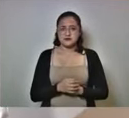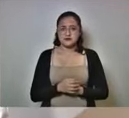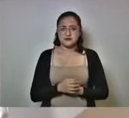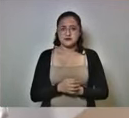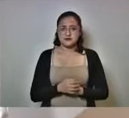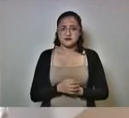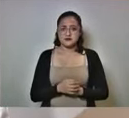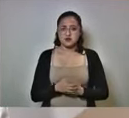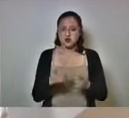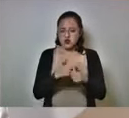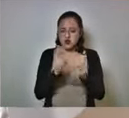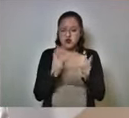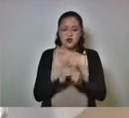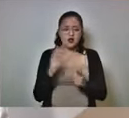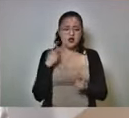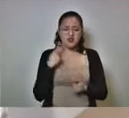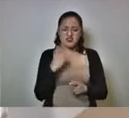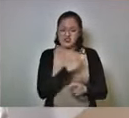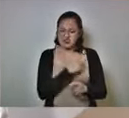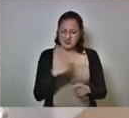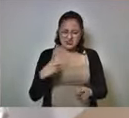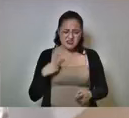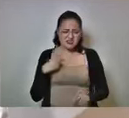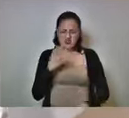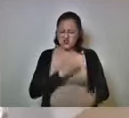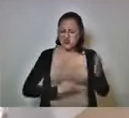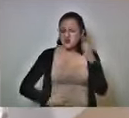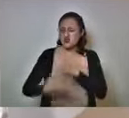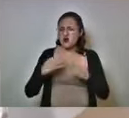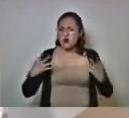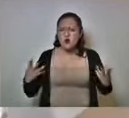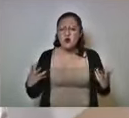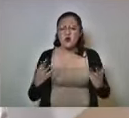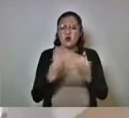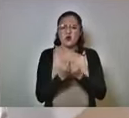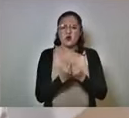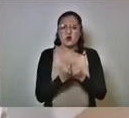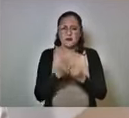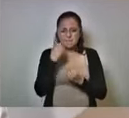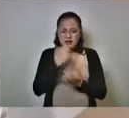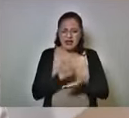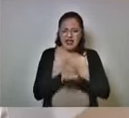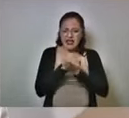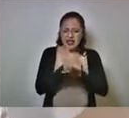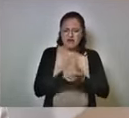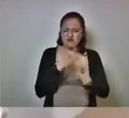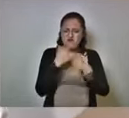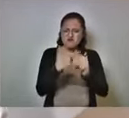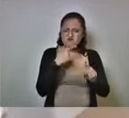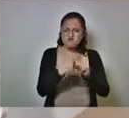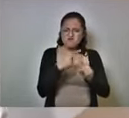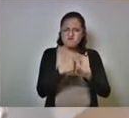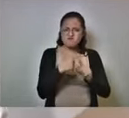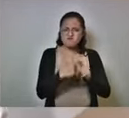Los partidos políticos deberían estar todos agrupados en torno de acciones positivas.